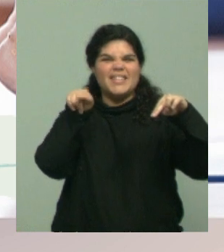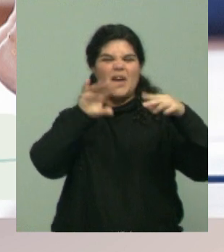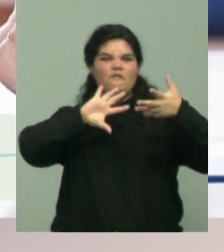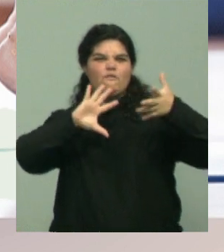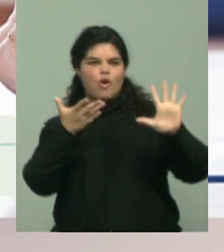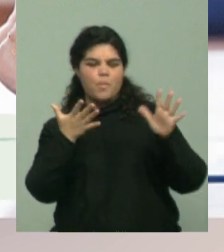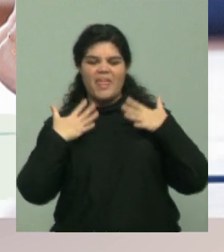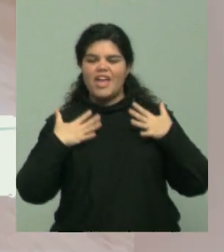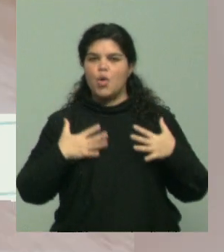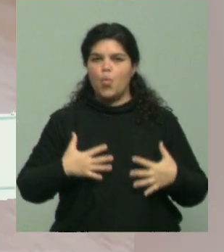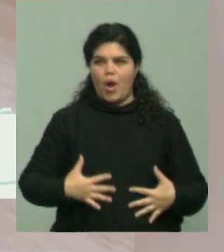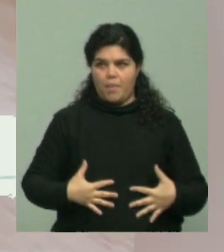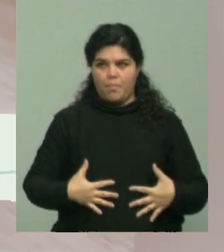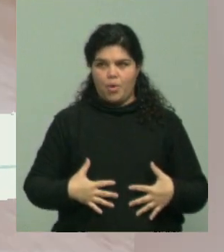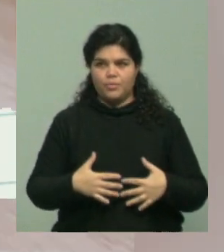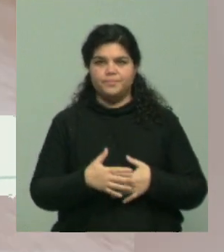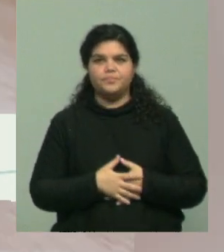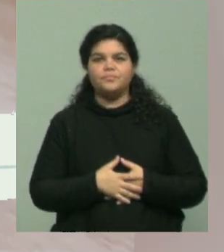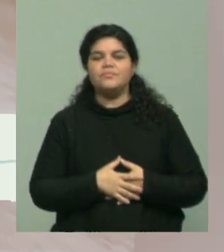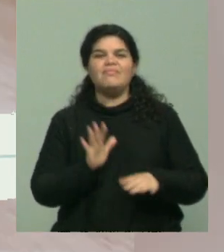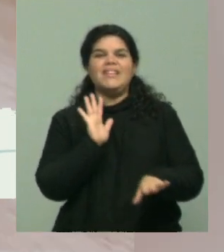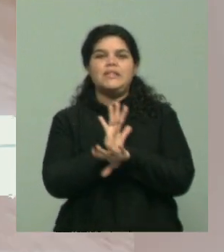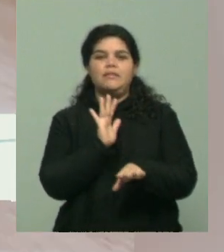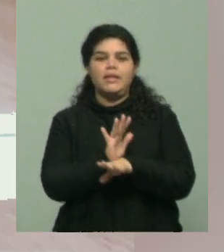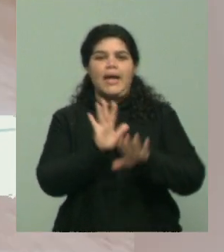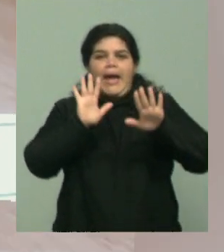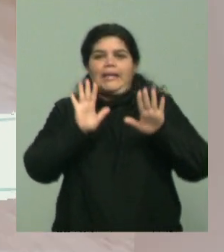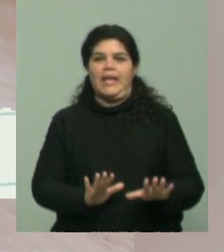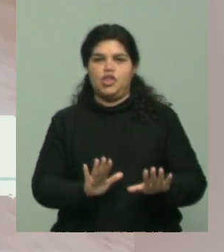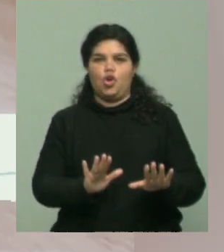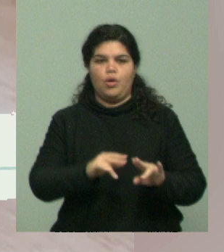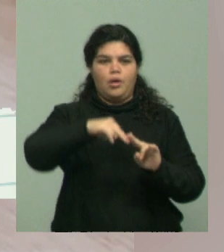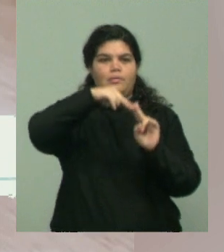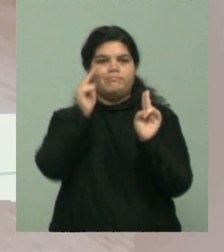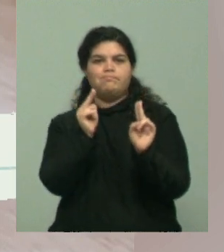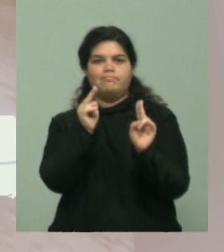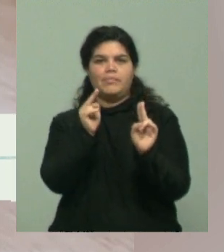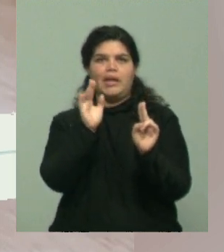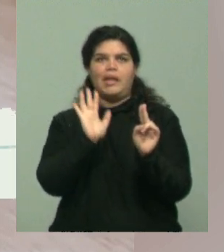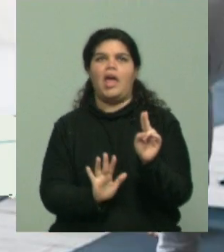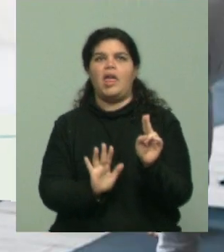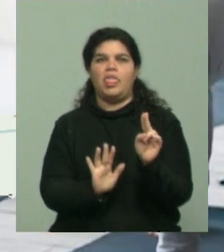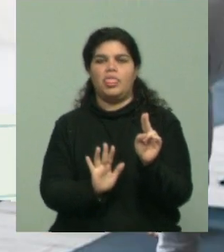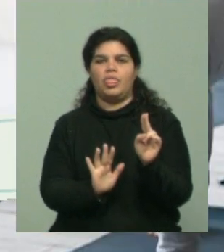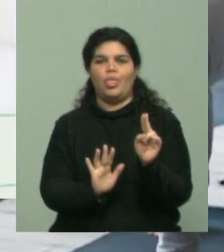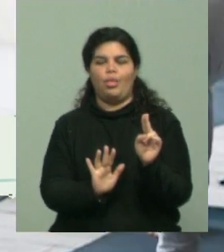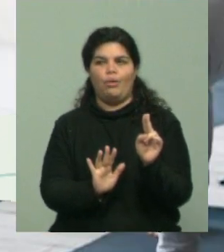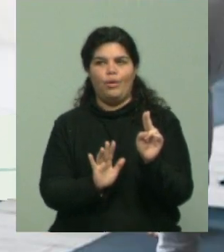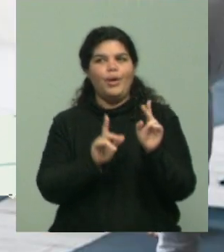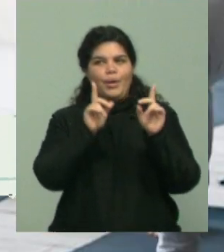posturas físicas sin movimiento. Hay posturas que las podemos hacer desde el movimiento, hay